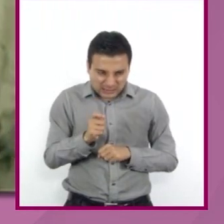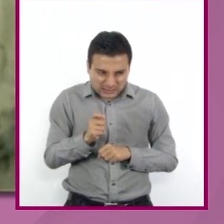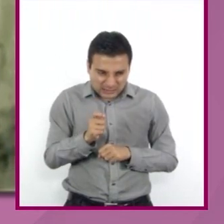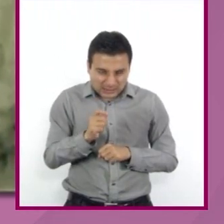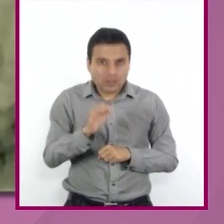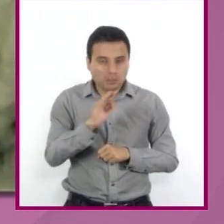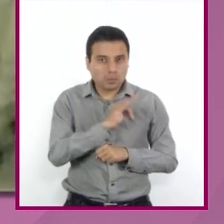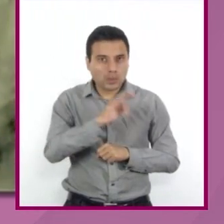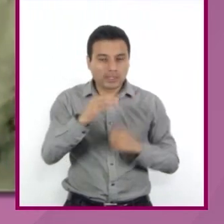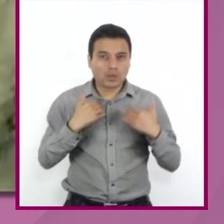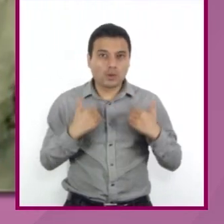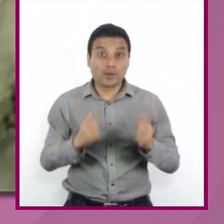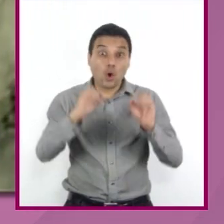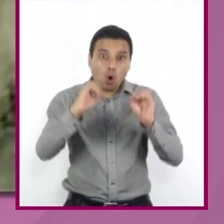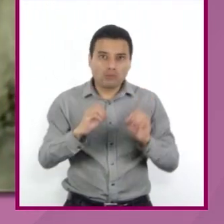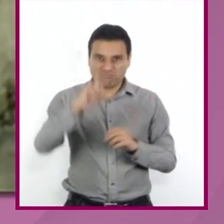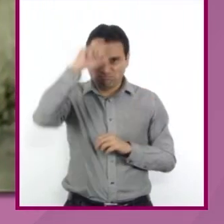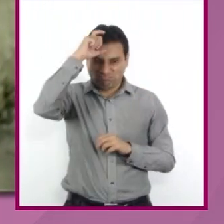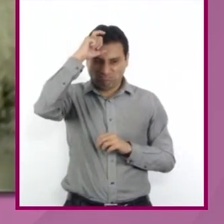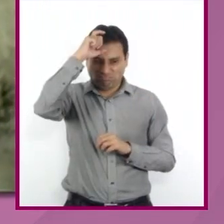un poco expresar.